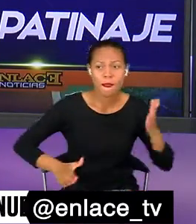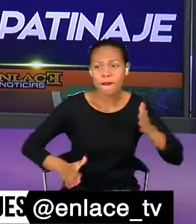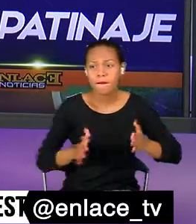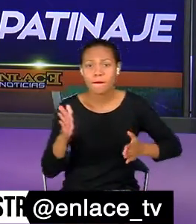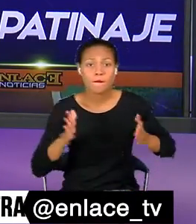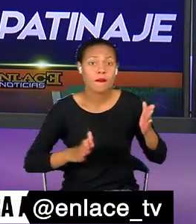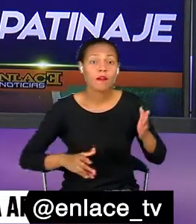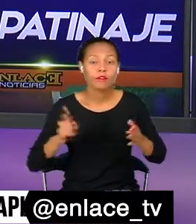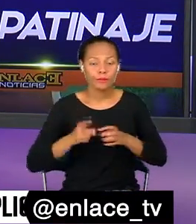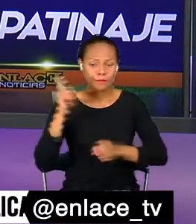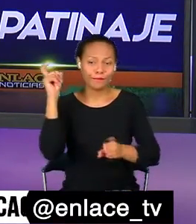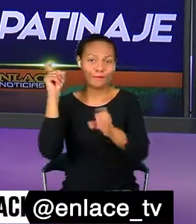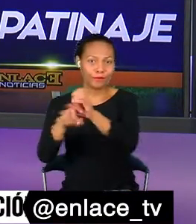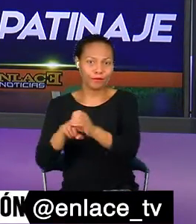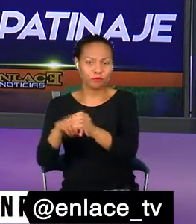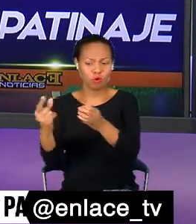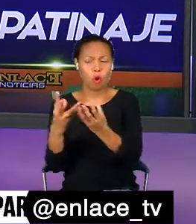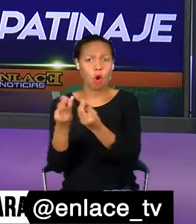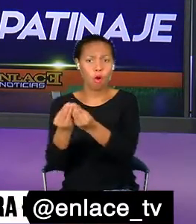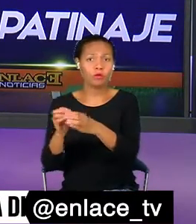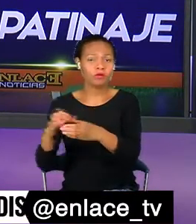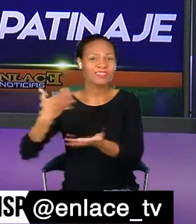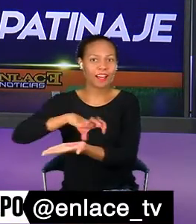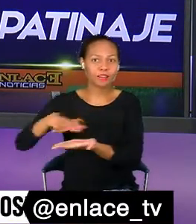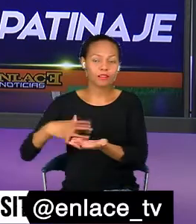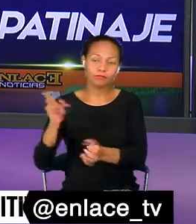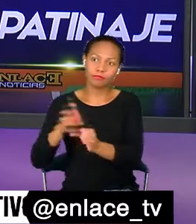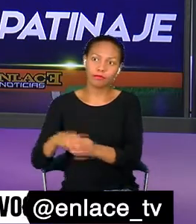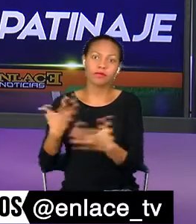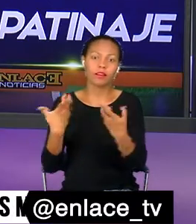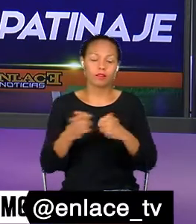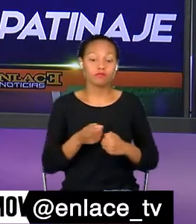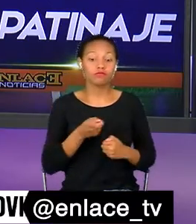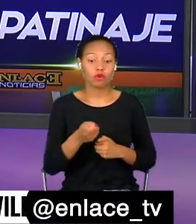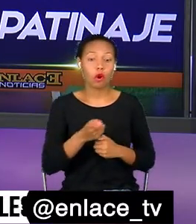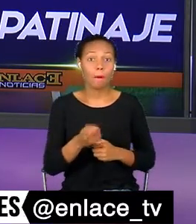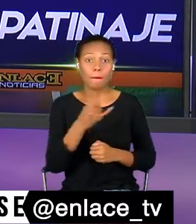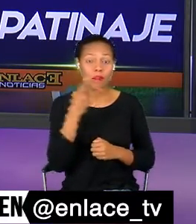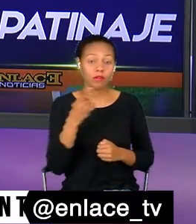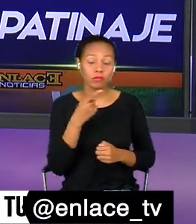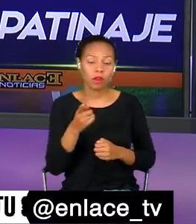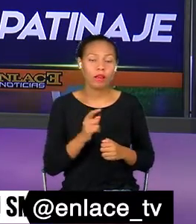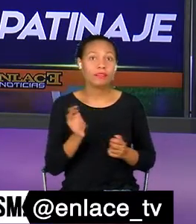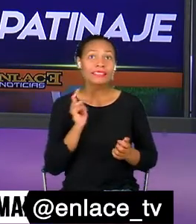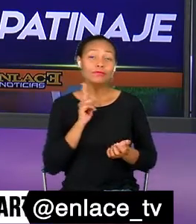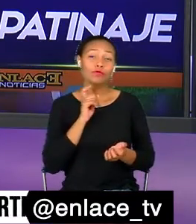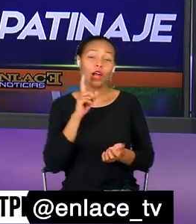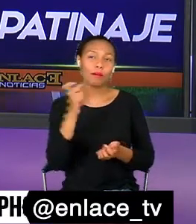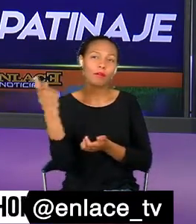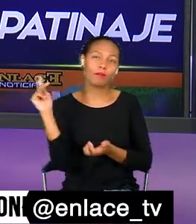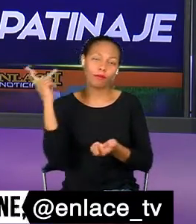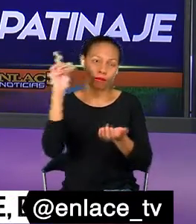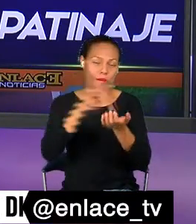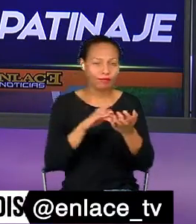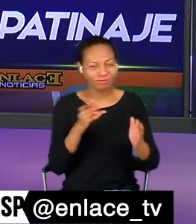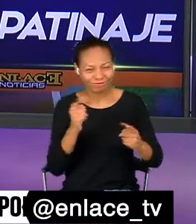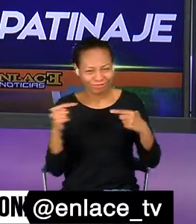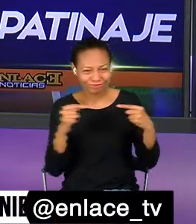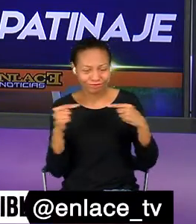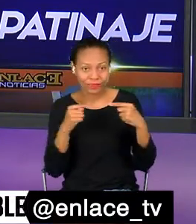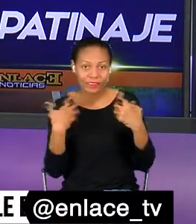esta disciplina. El 19 y el 20 de marzo correrán en una parada a realizarse en la ciudad de Bucaramanga con el objetivo de sumar